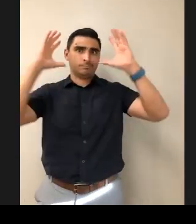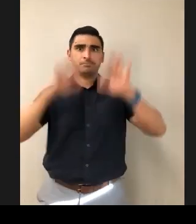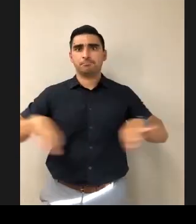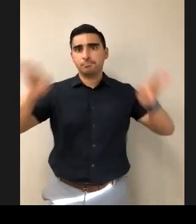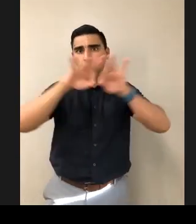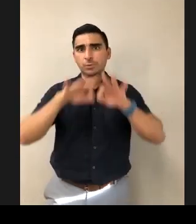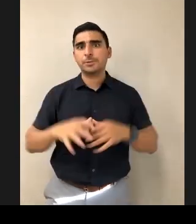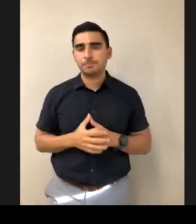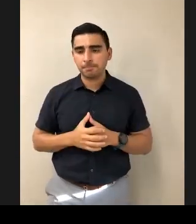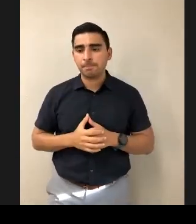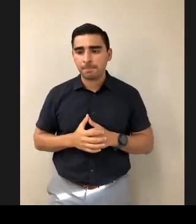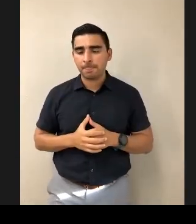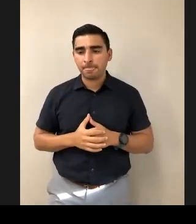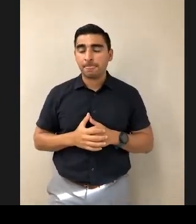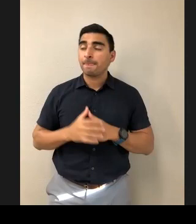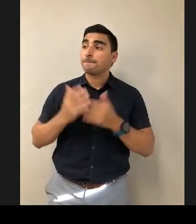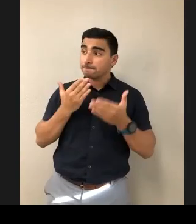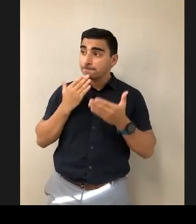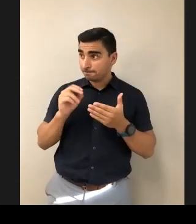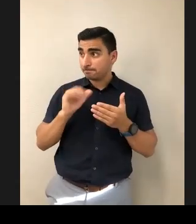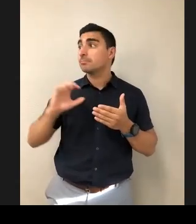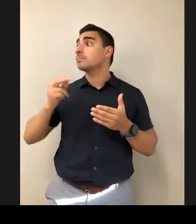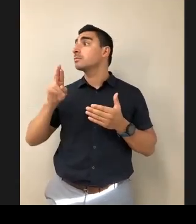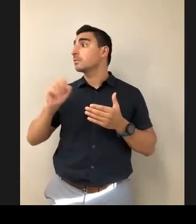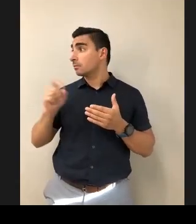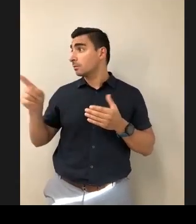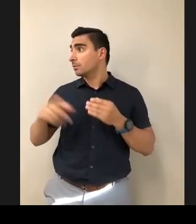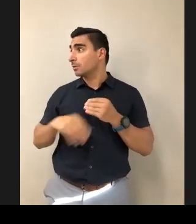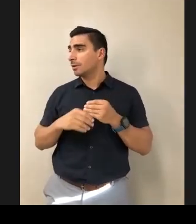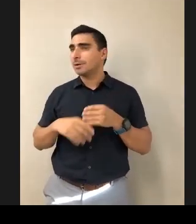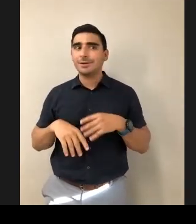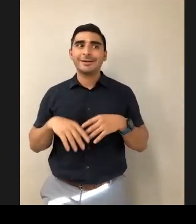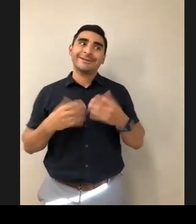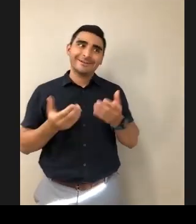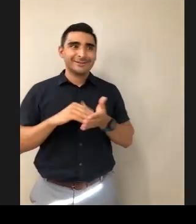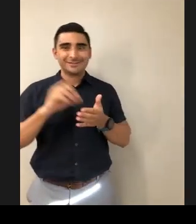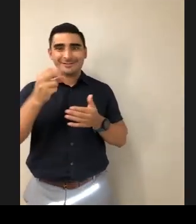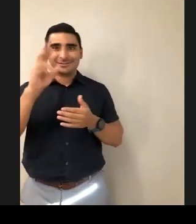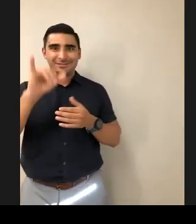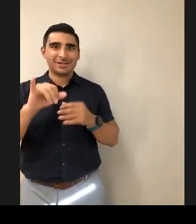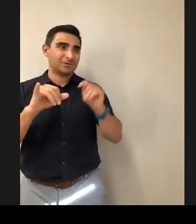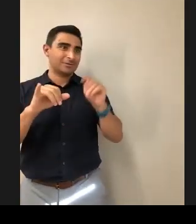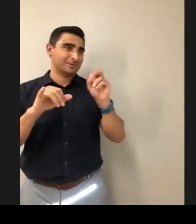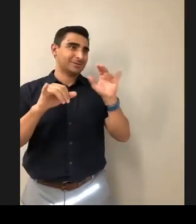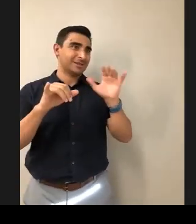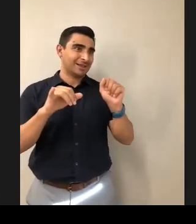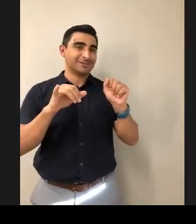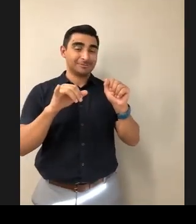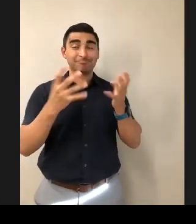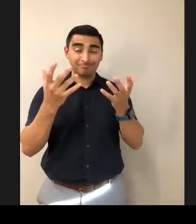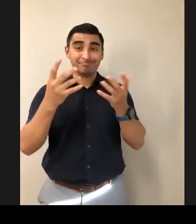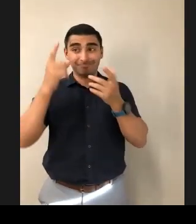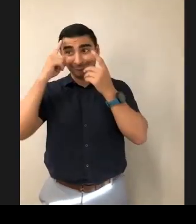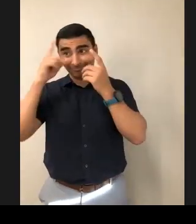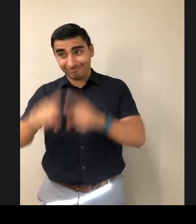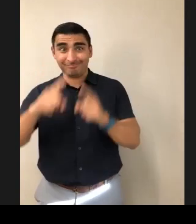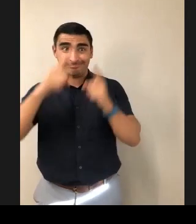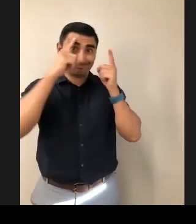Tania. Chris. Bueno, entre Sherry y Tania puedo